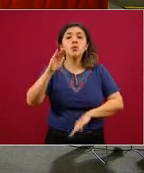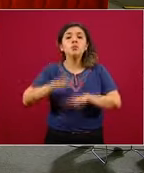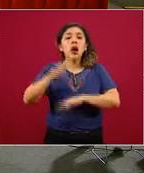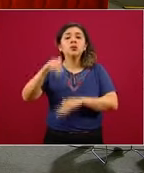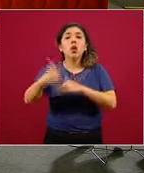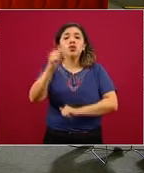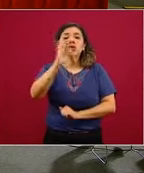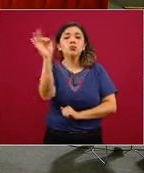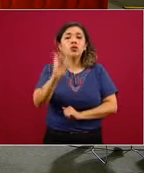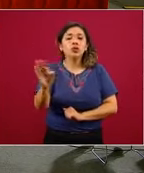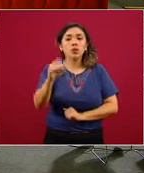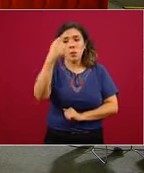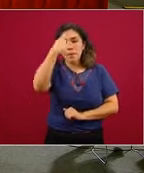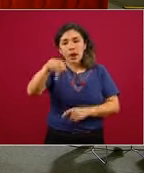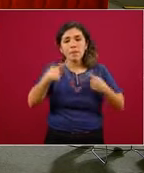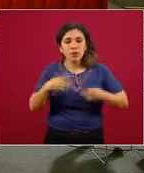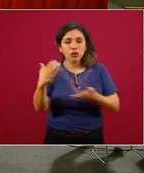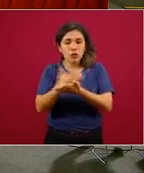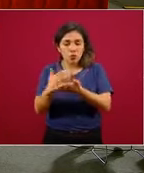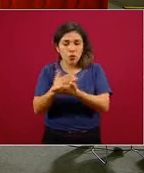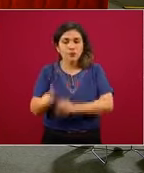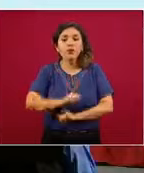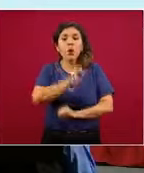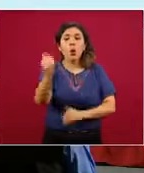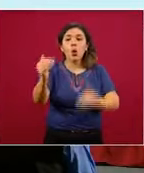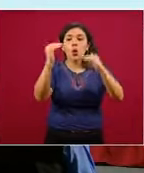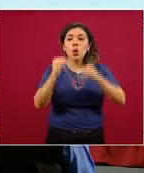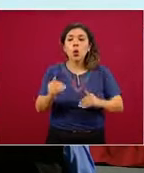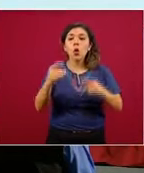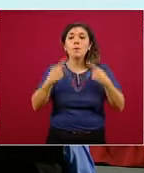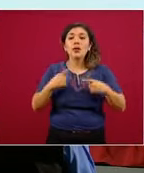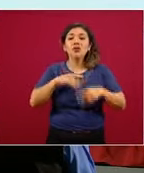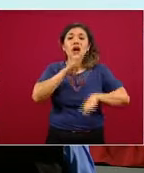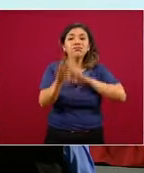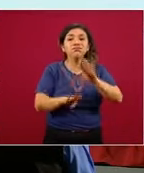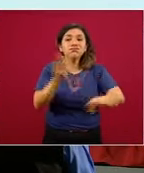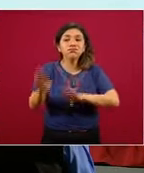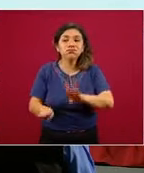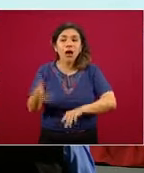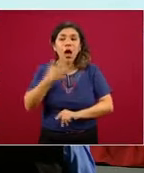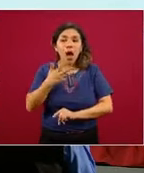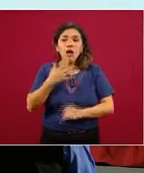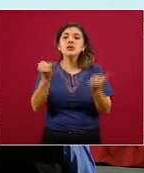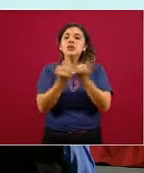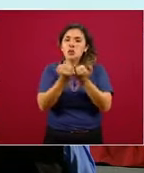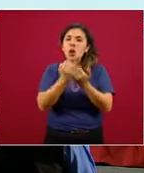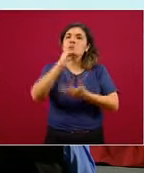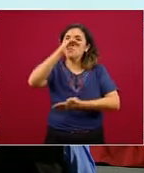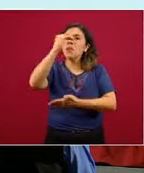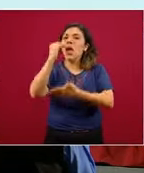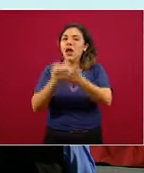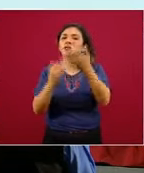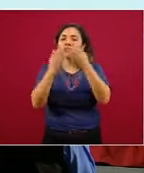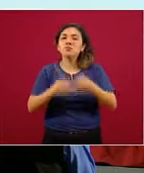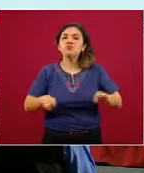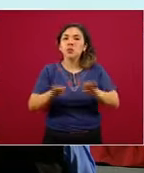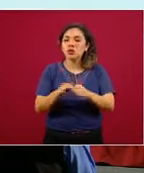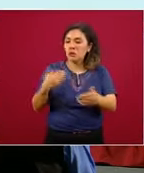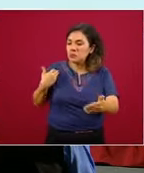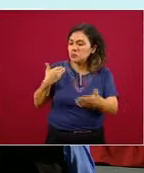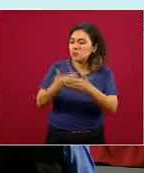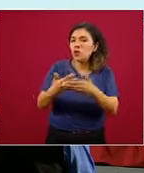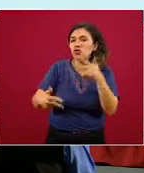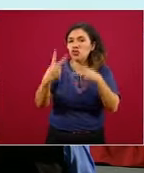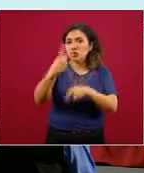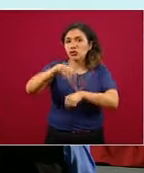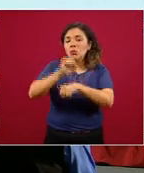en las últimas 2 semanas, y la ocurrencia de defunciones también con un descenso ya en las últimas 2 semanas, siendo